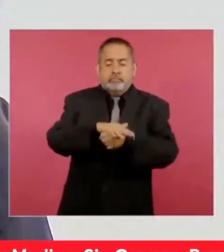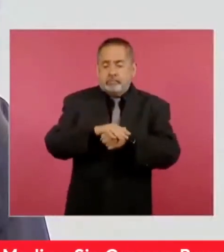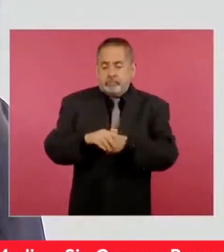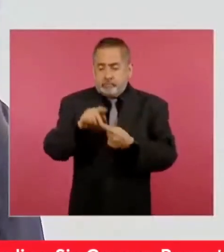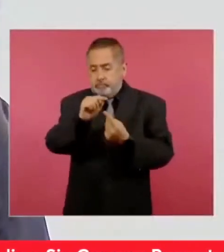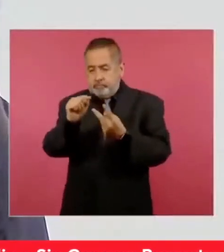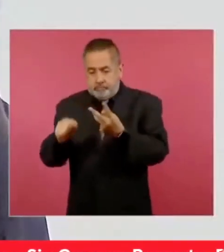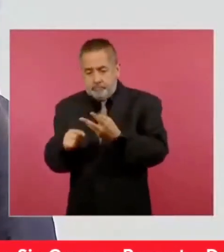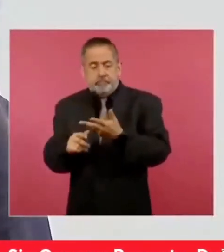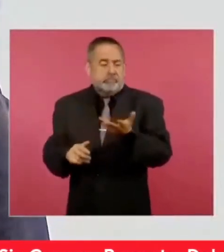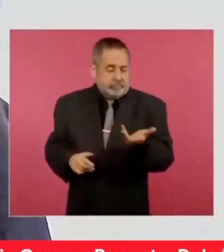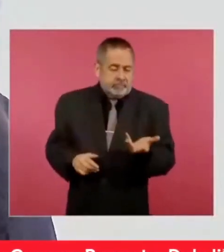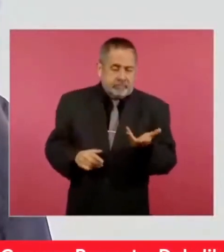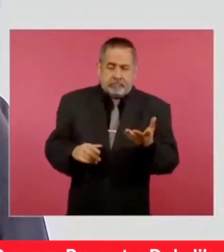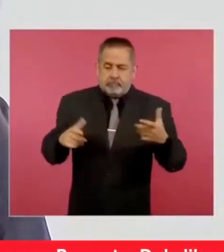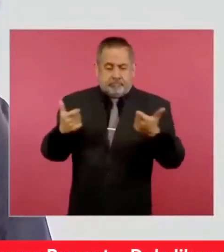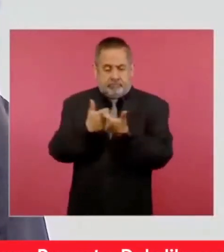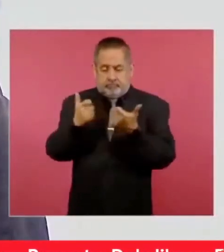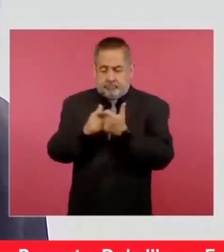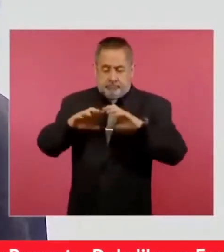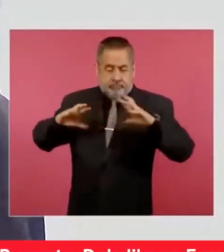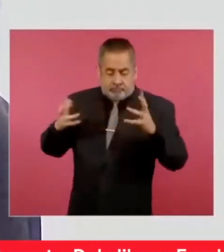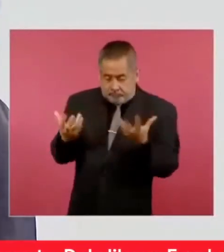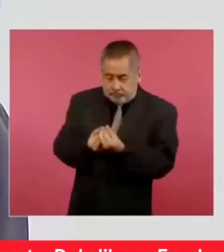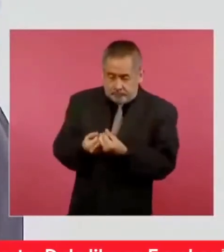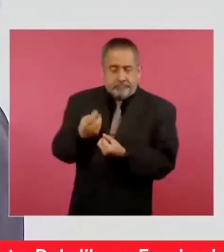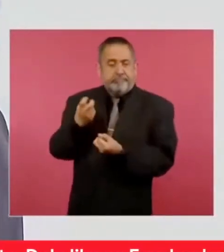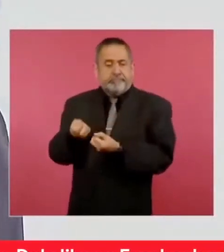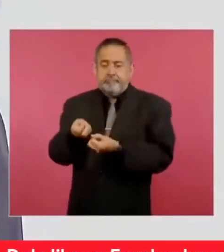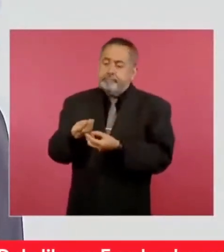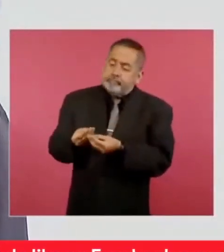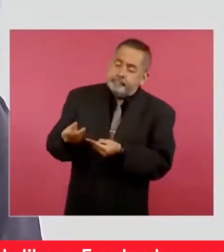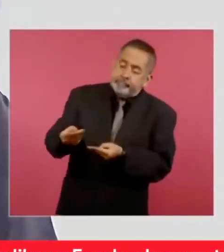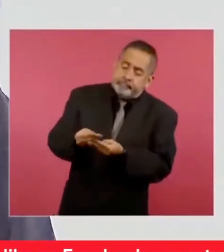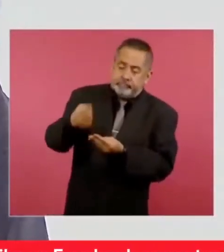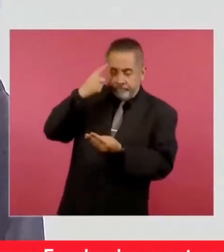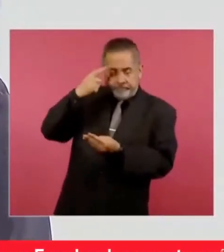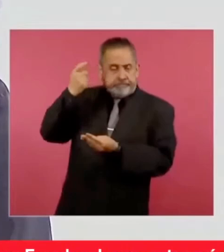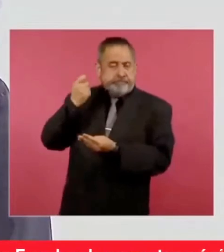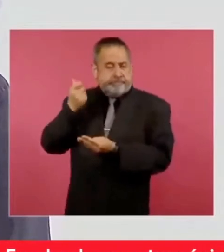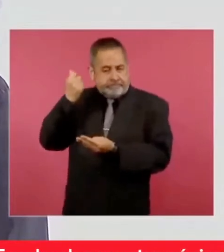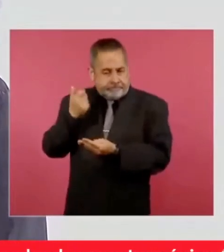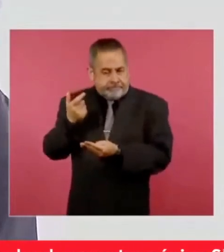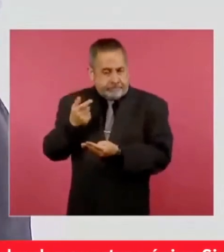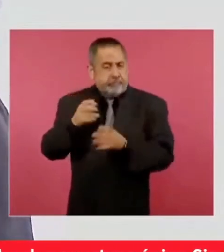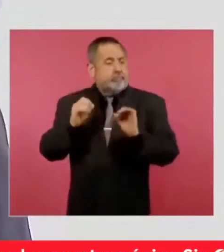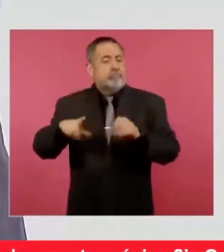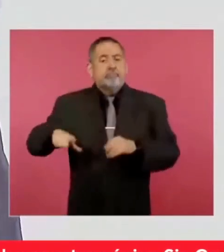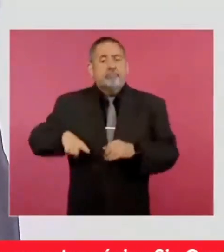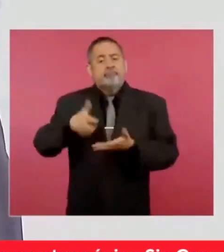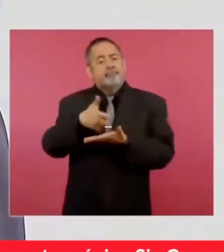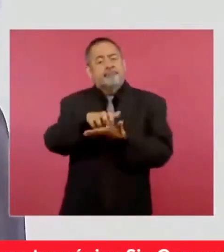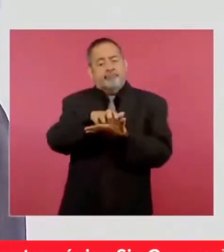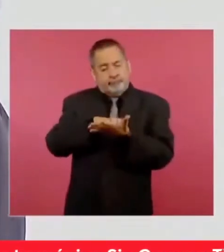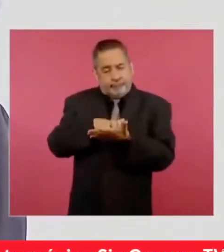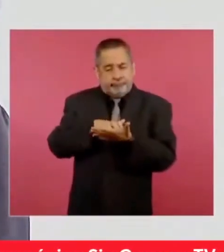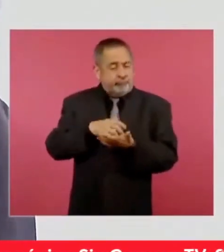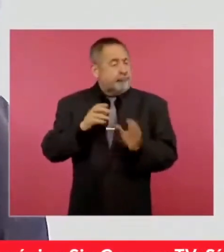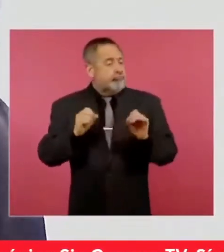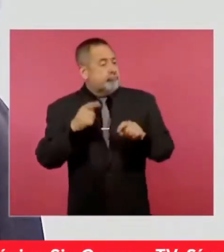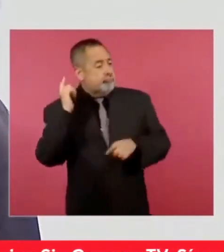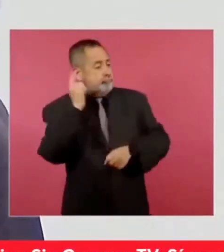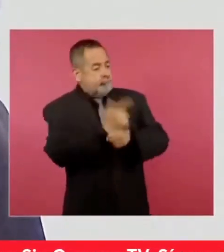de terrenos y bienes de Fonatur, entre otros recursos provenientes de la austeridad republicana y lo confiscado por